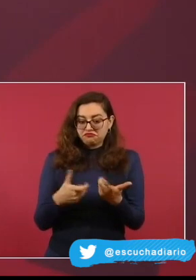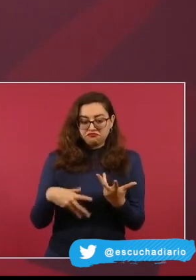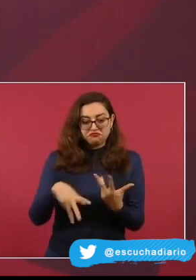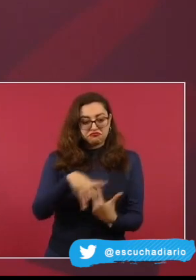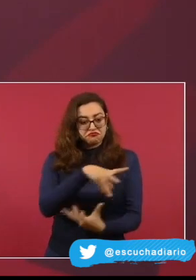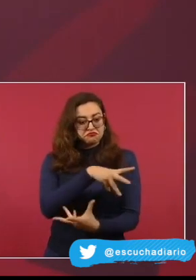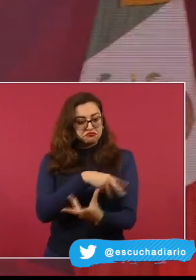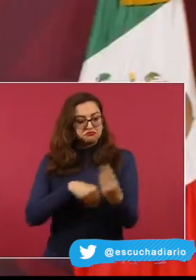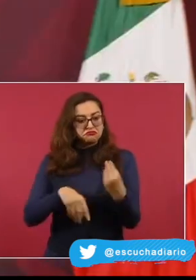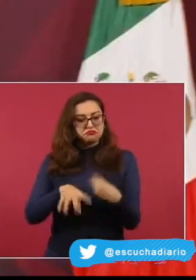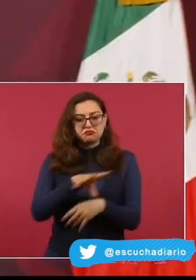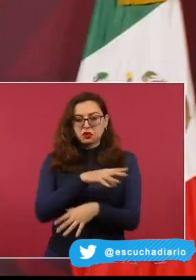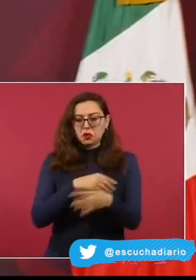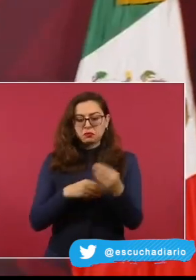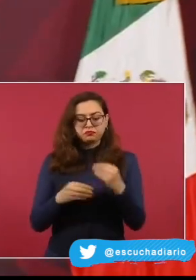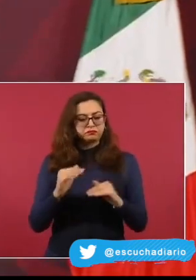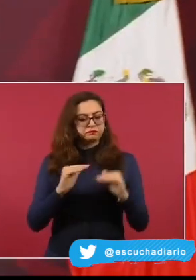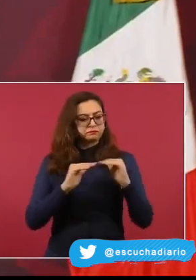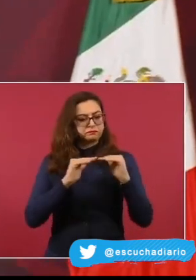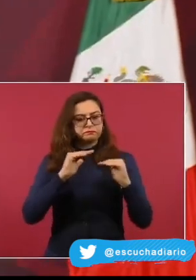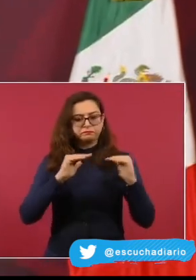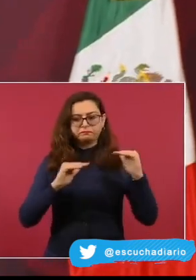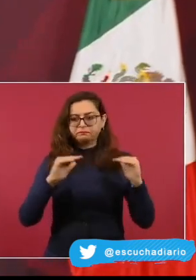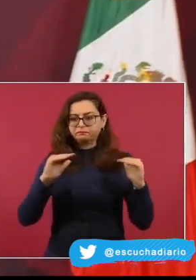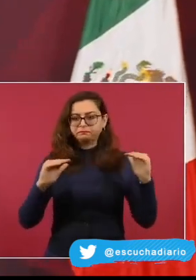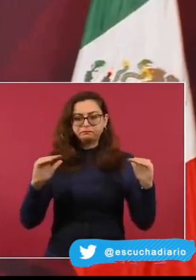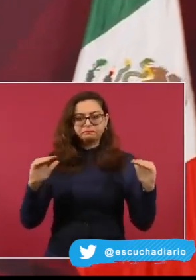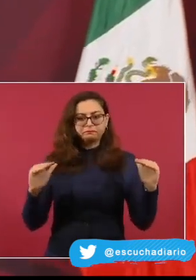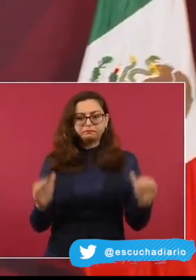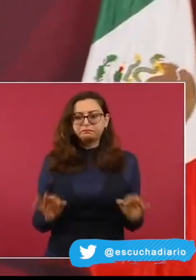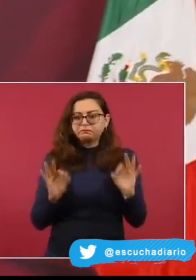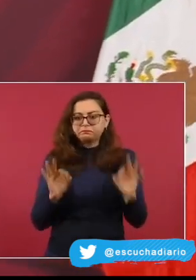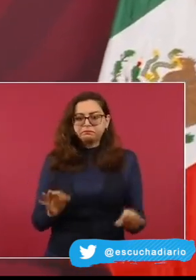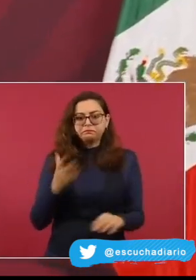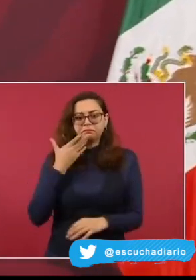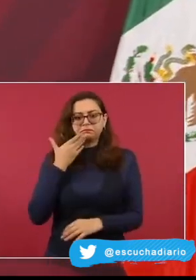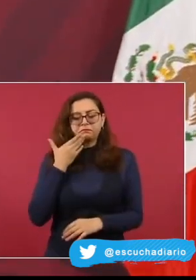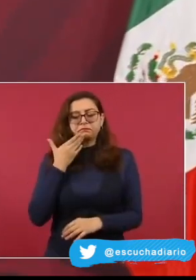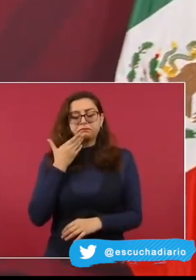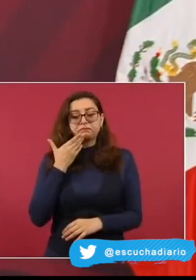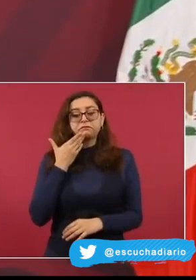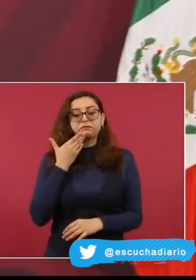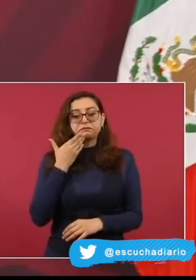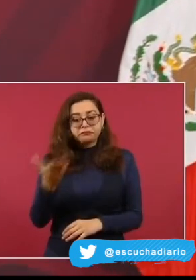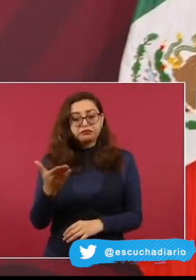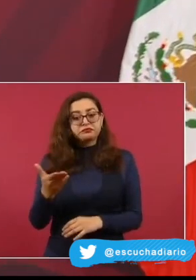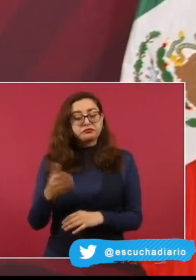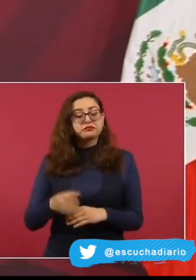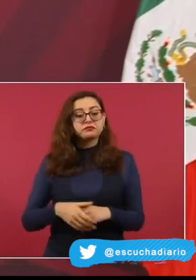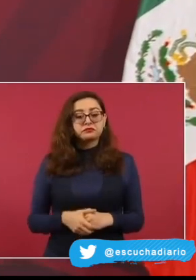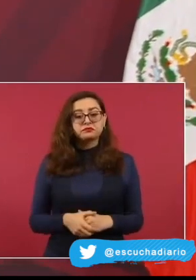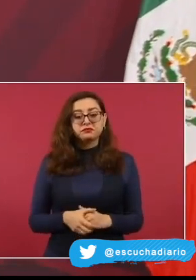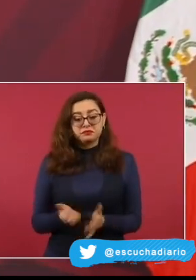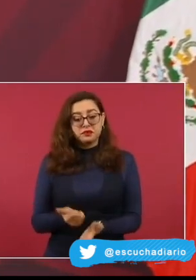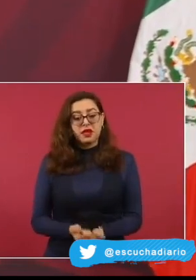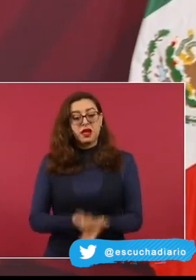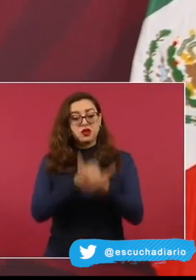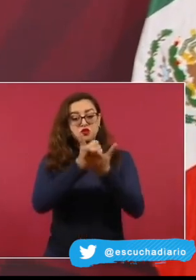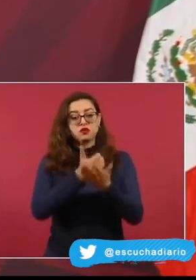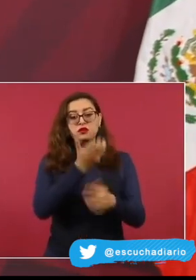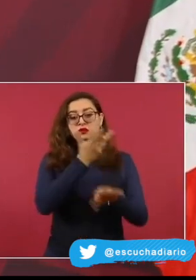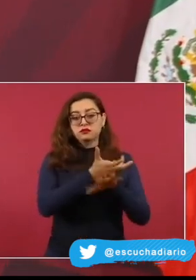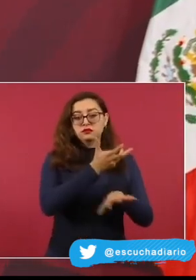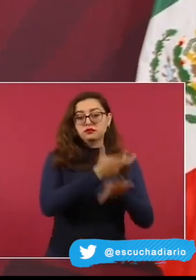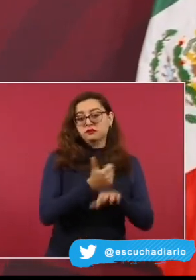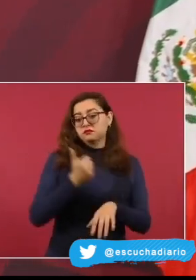a la respuesta del rector de la UNAM por el caso de plagio de Yasmín Esquivel el presidente le acusa de lavarse las manos debido a que comenta que hubo plagio